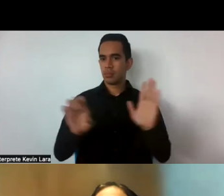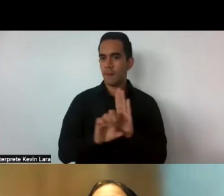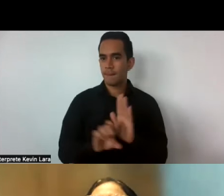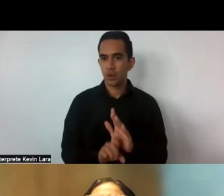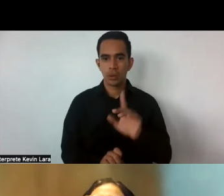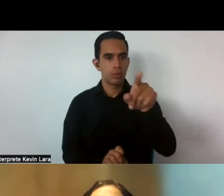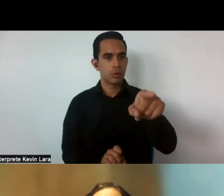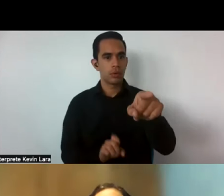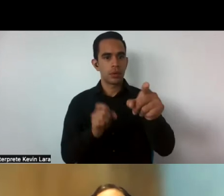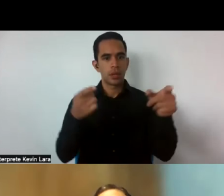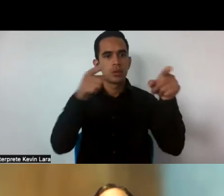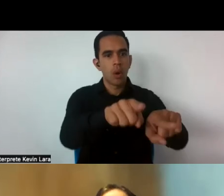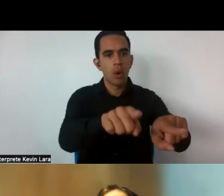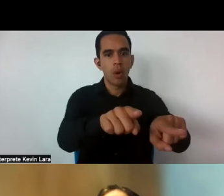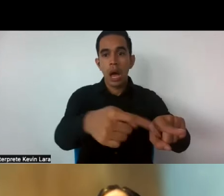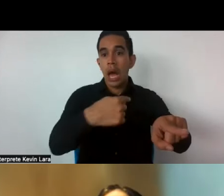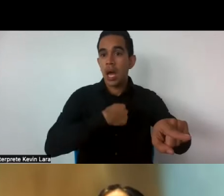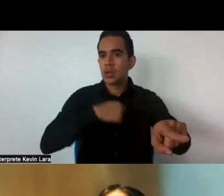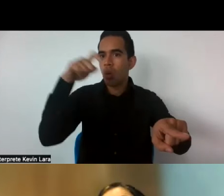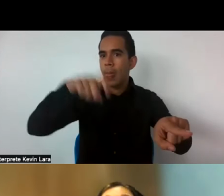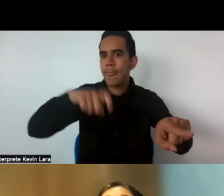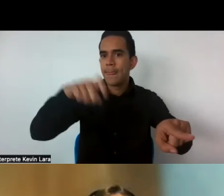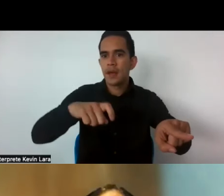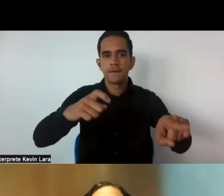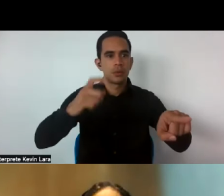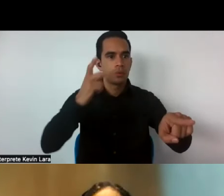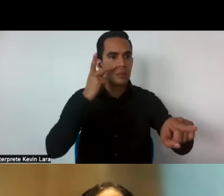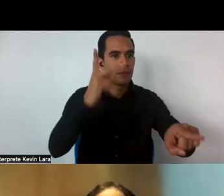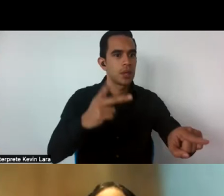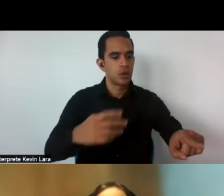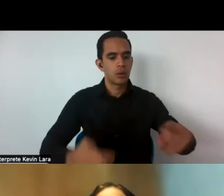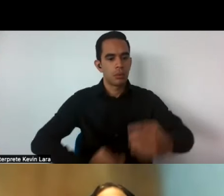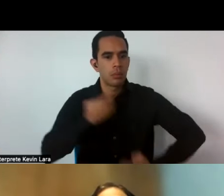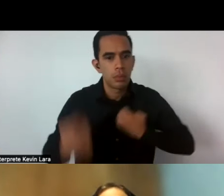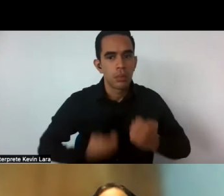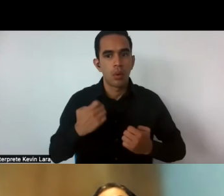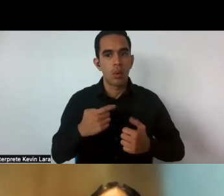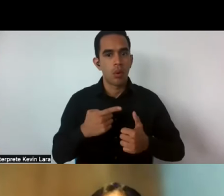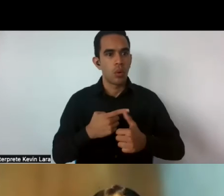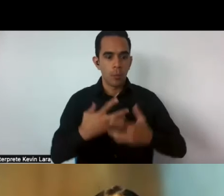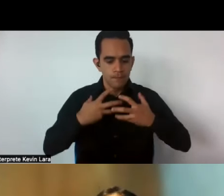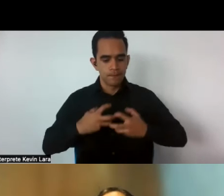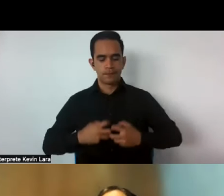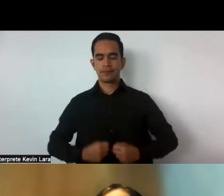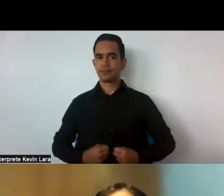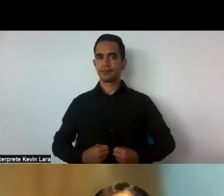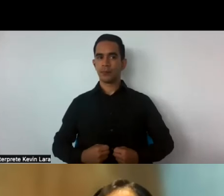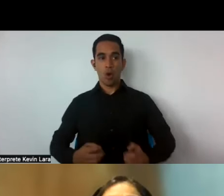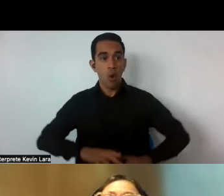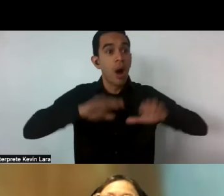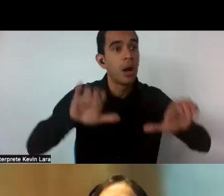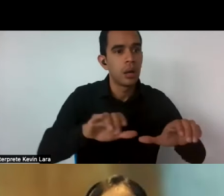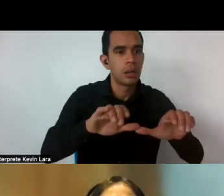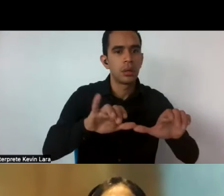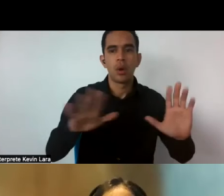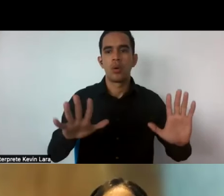algo tengo que reaccionar o tengo que ocuparme o tengo que comportarme de cierta manera. ¿Para qué? Para